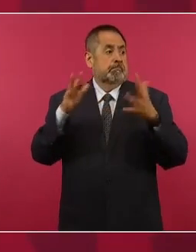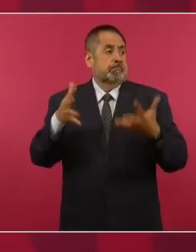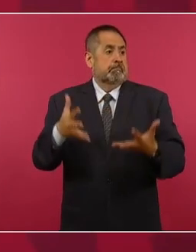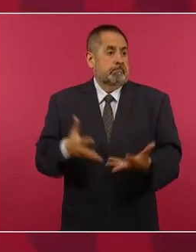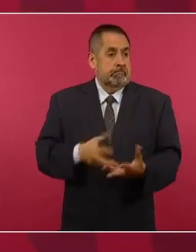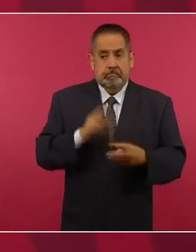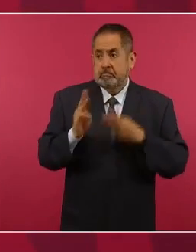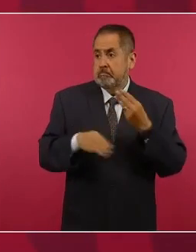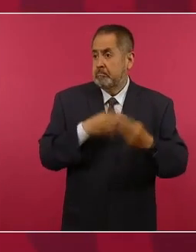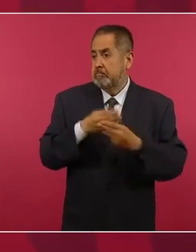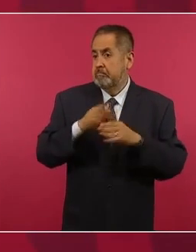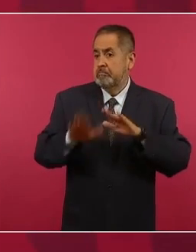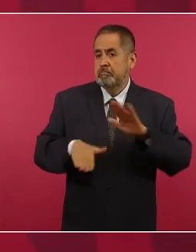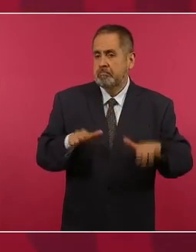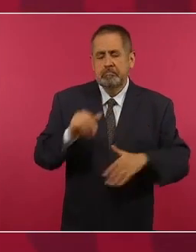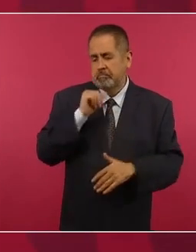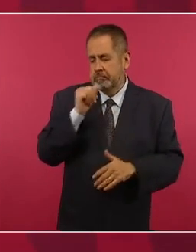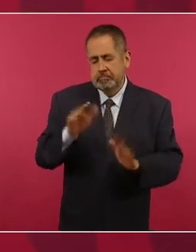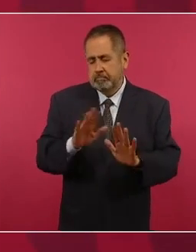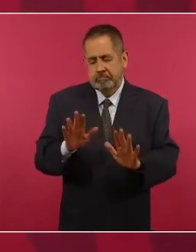que tuvo.